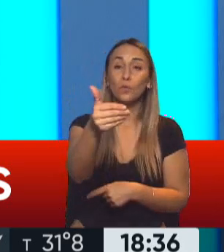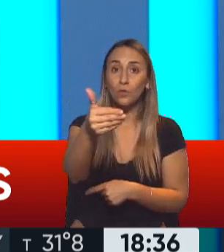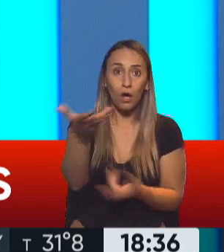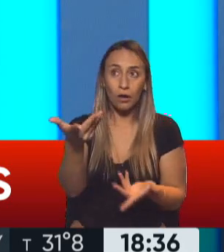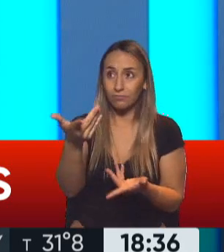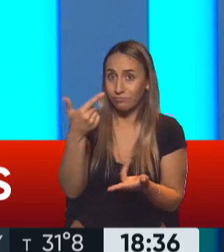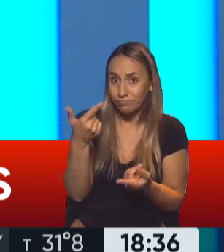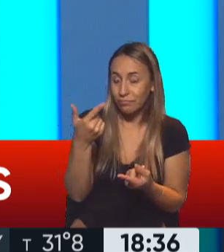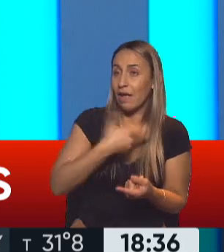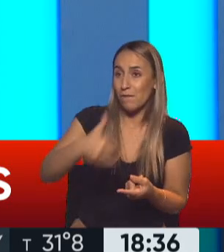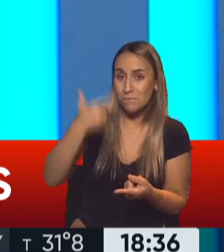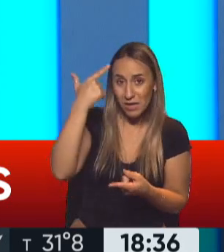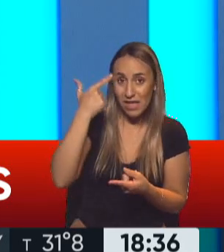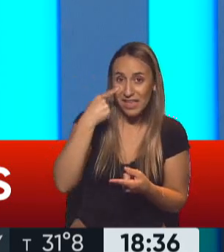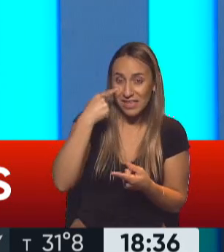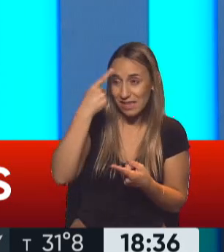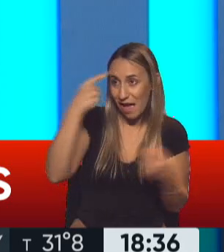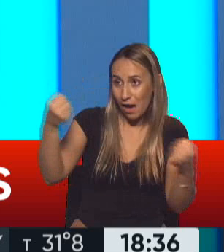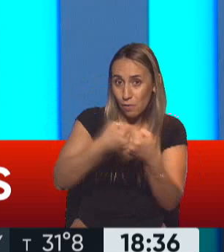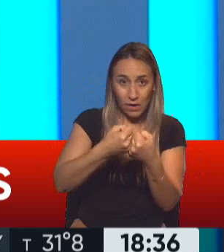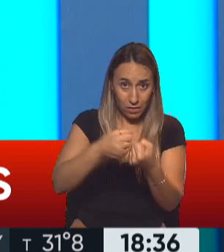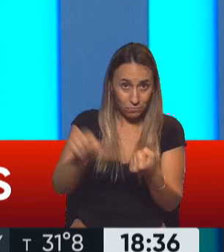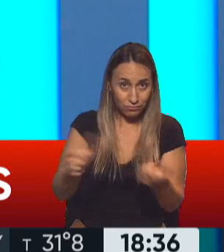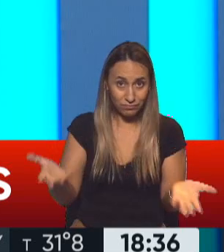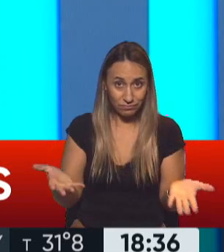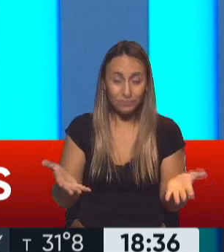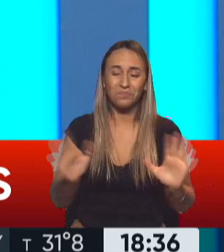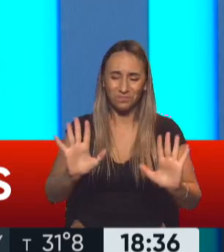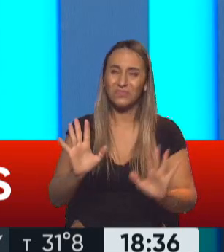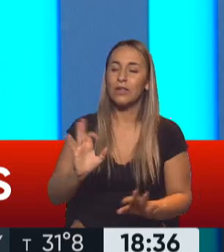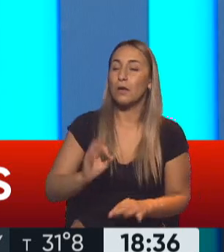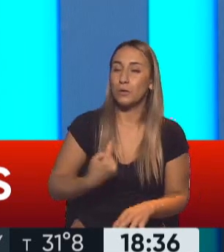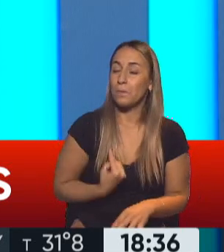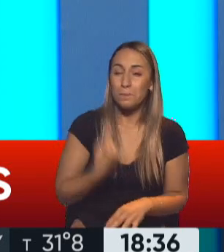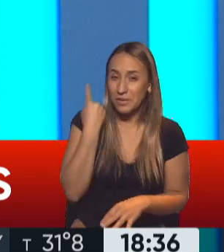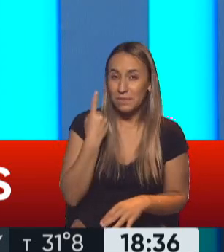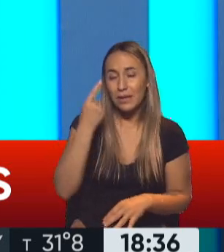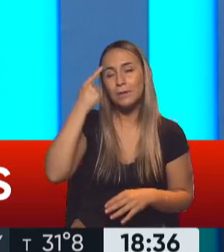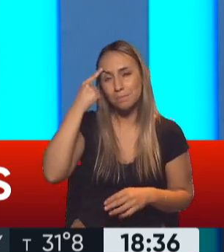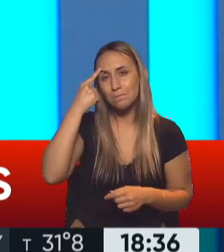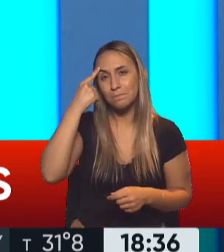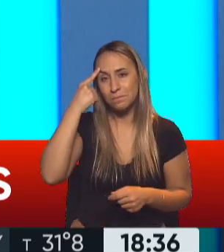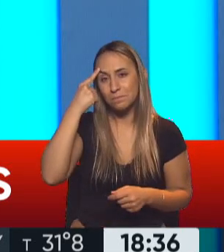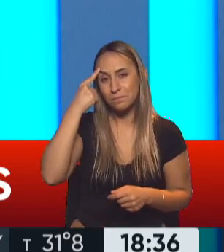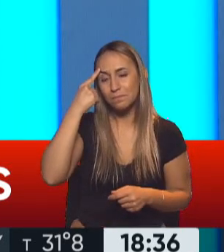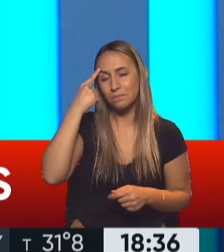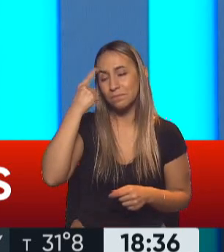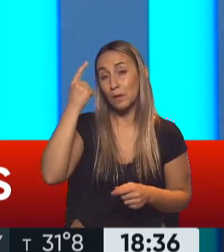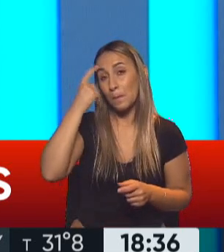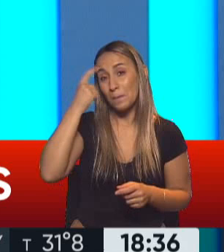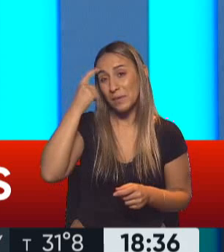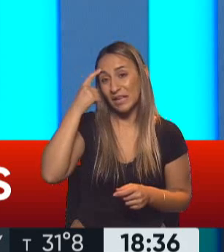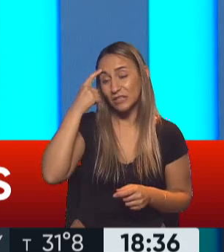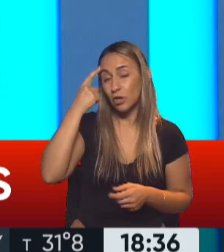finalmente que no aceptan la convocatoria si quieren llegar? Primero, tengo la expectativa de que puedan sentarse en una misma mesa y